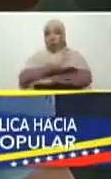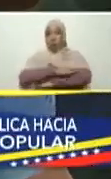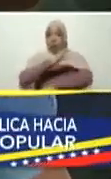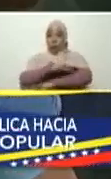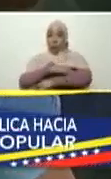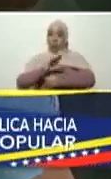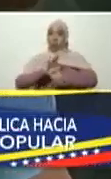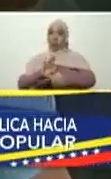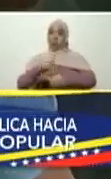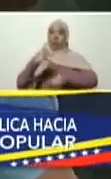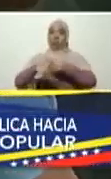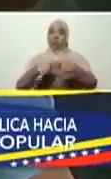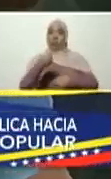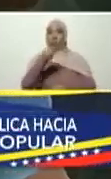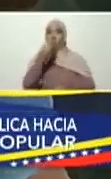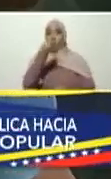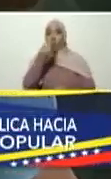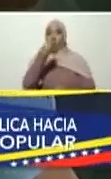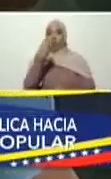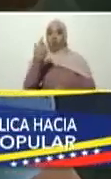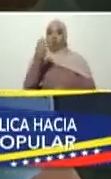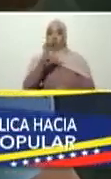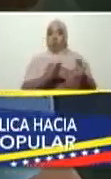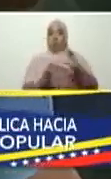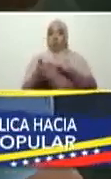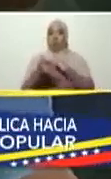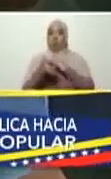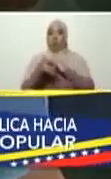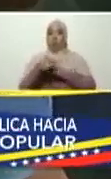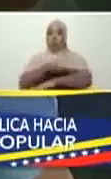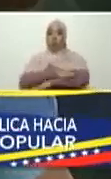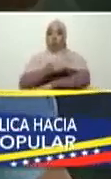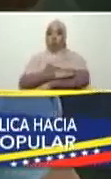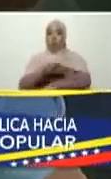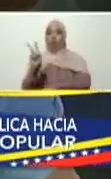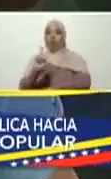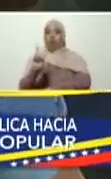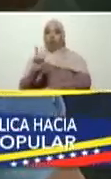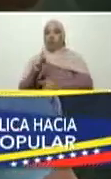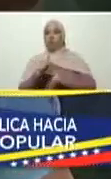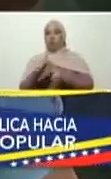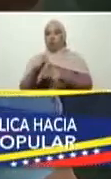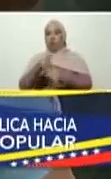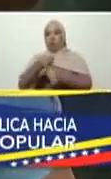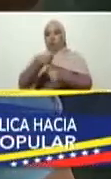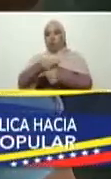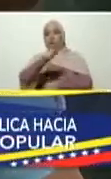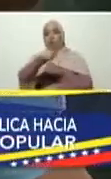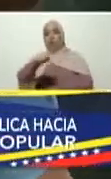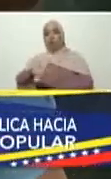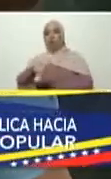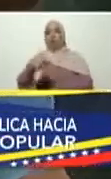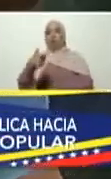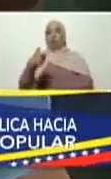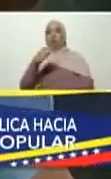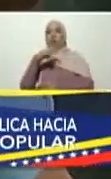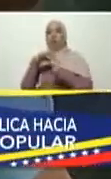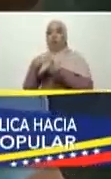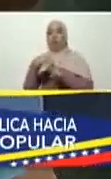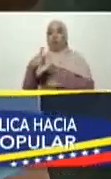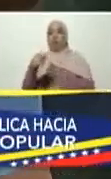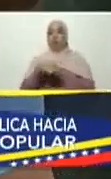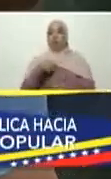Decíamos, producir alimentos, producir ciencia, pero también producir dignidad. Venezuela produjo dignidad en tiempos de bloqueo. Y le dijo, no